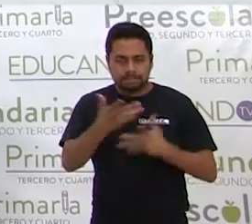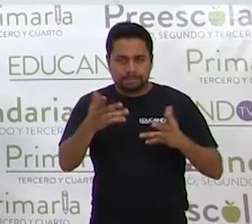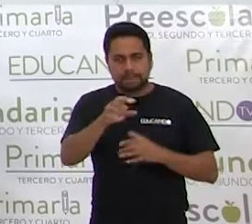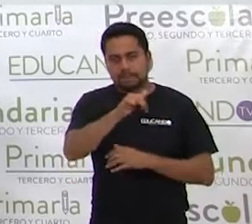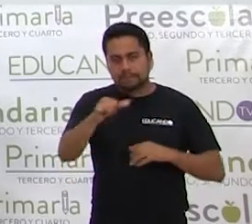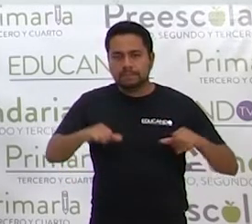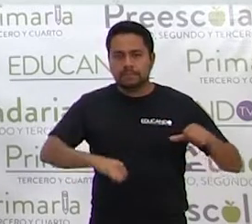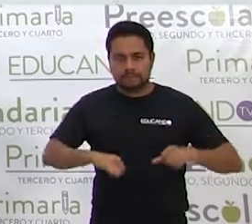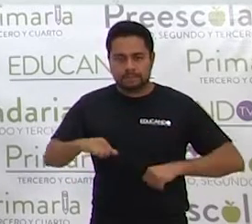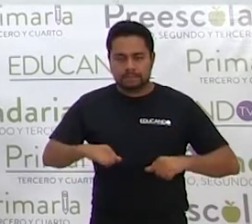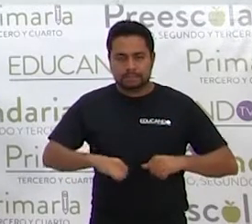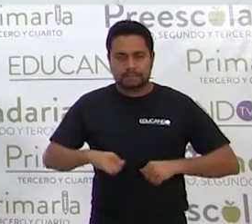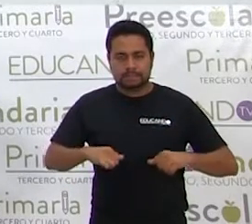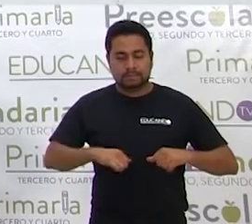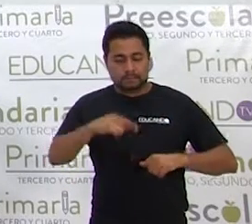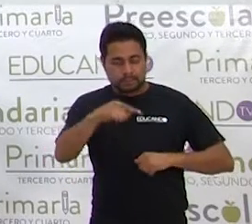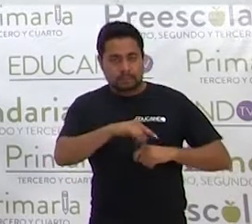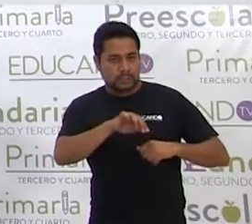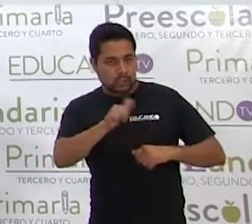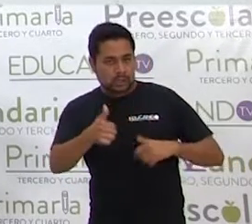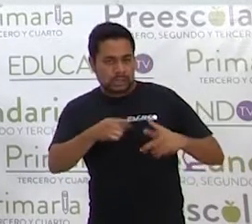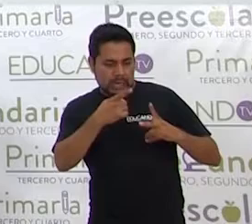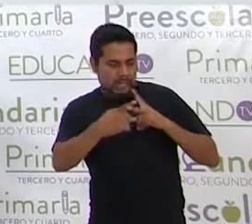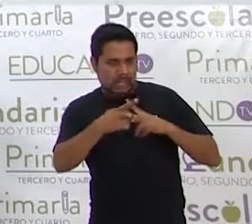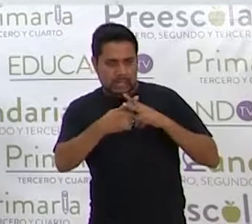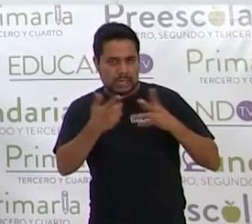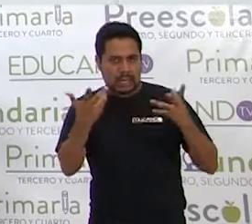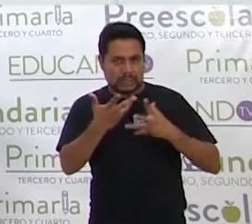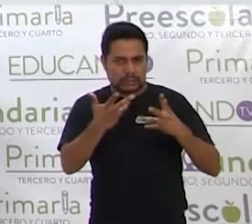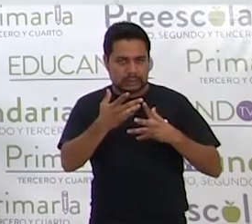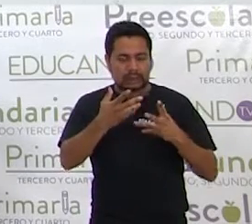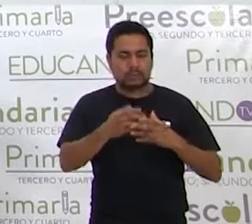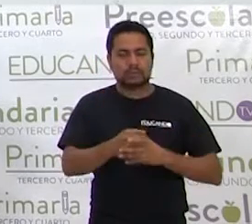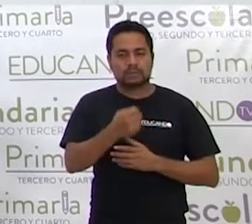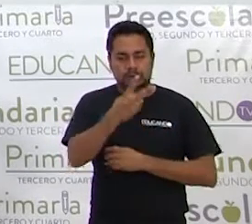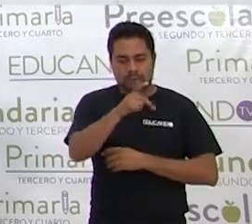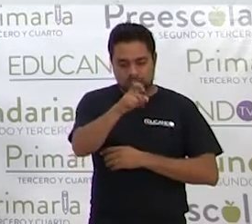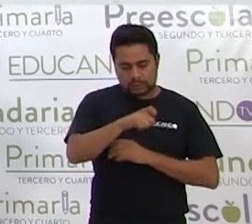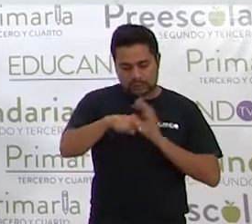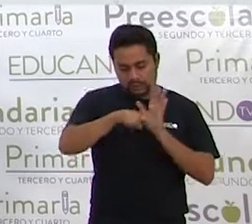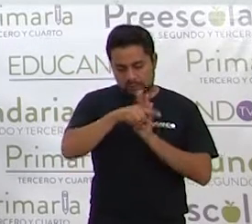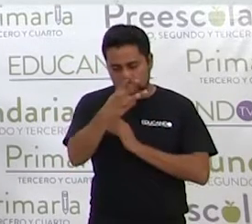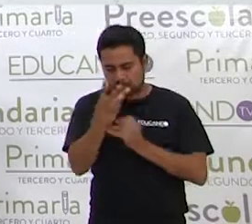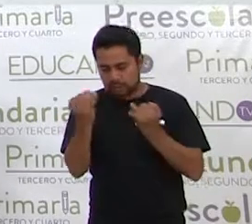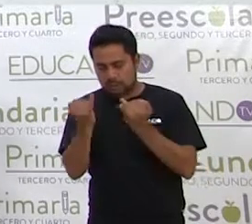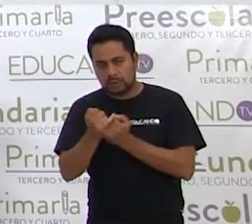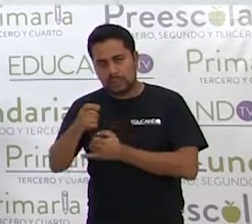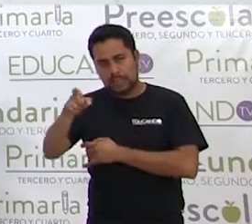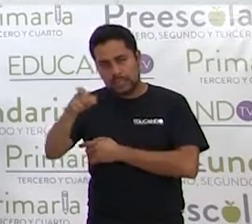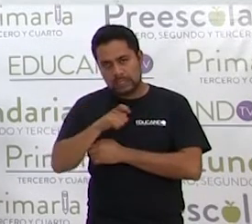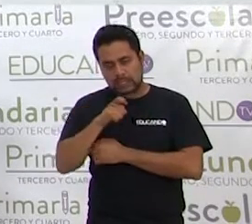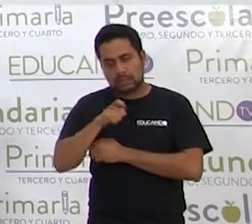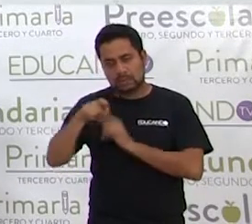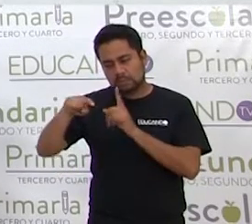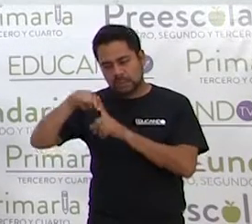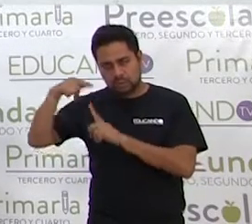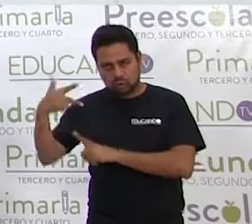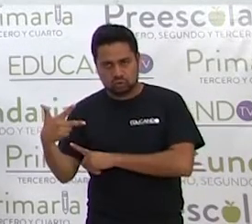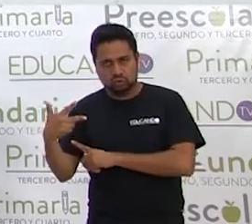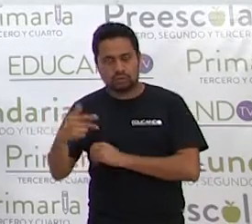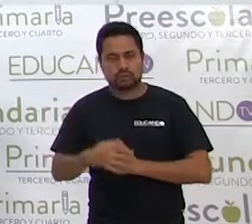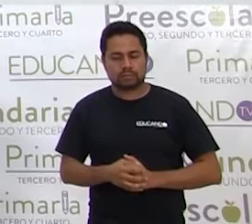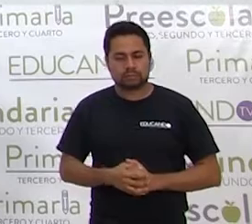vamos a resolver la otra ecuación 2x menos tres igual a equis más 8